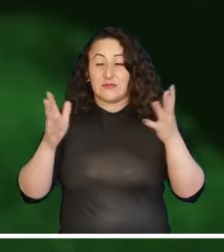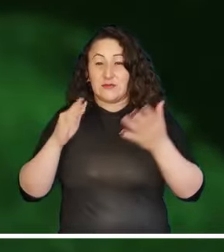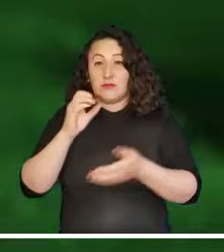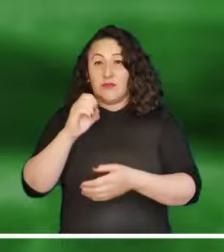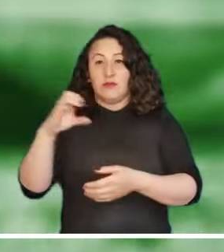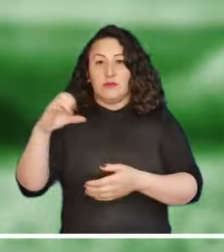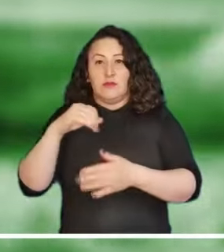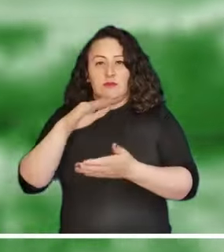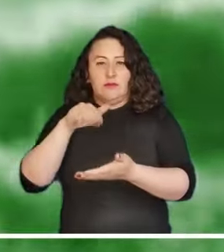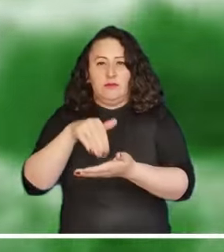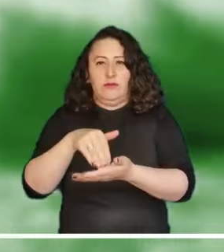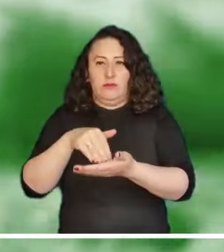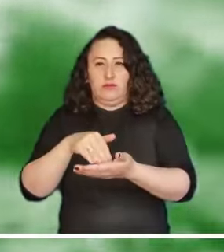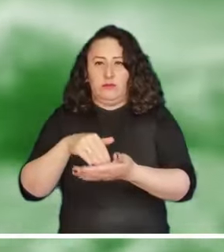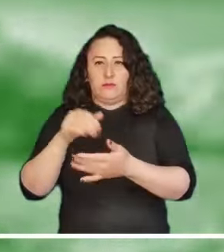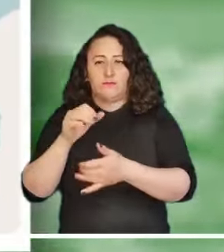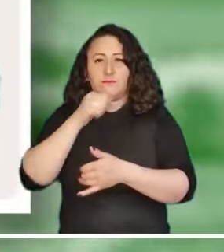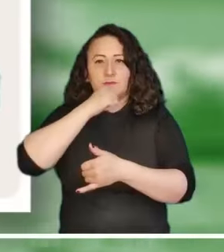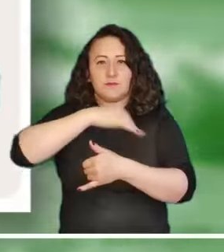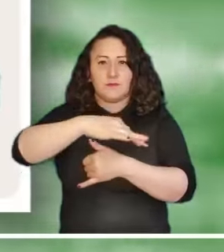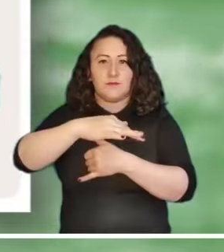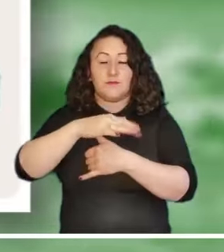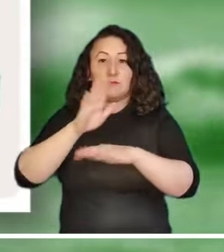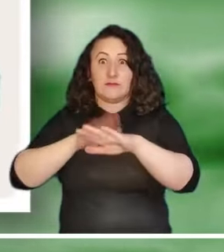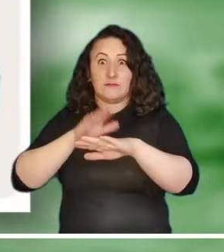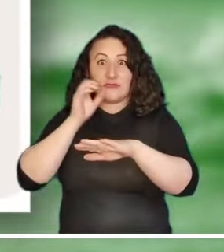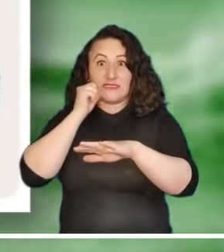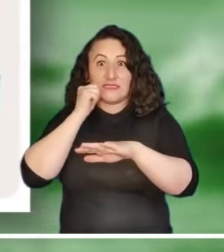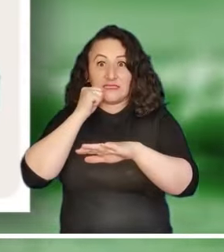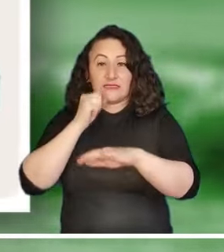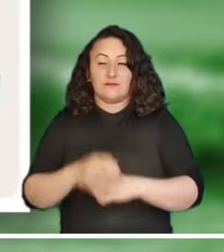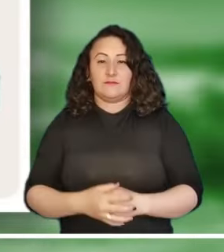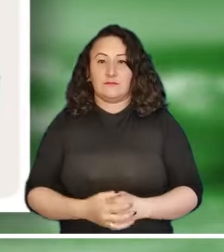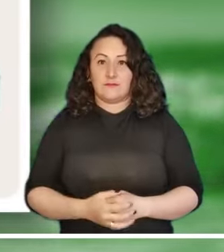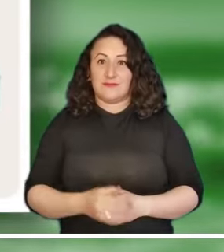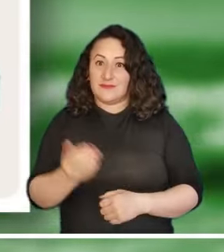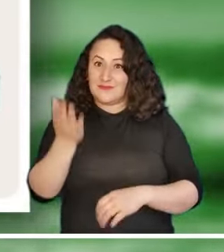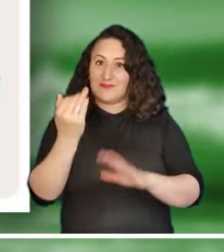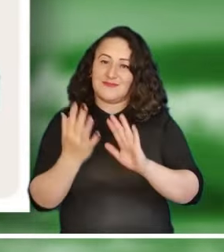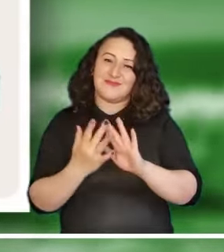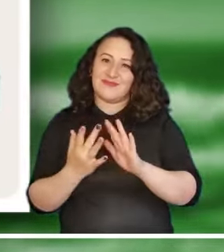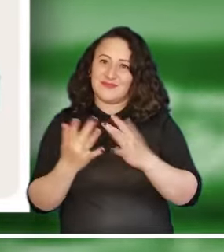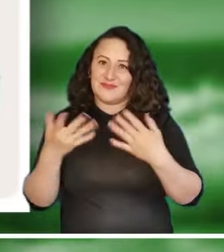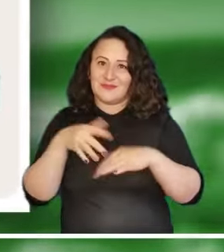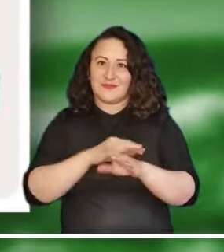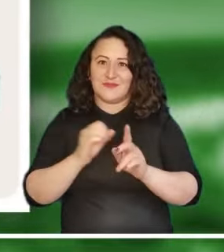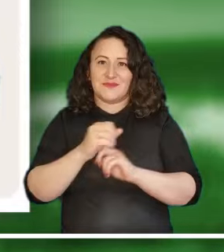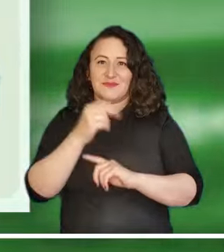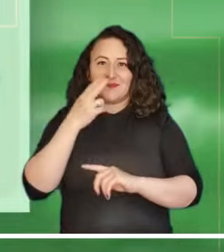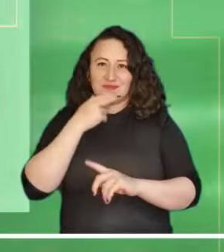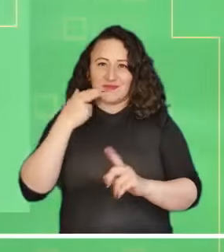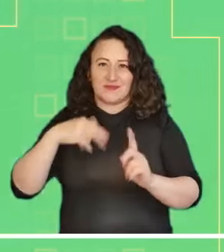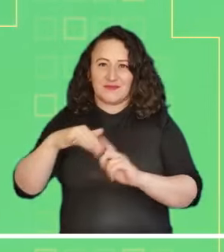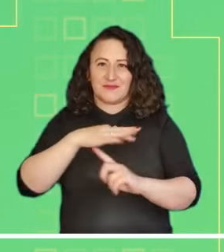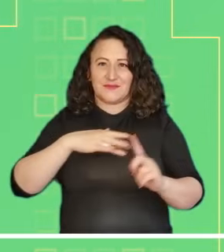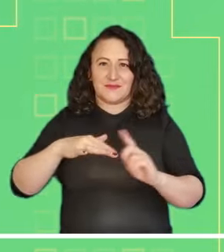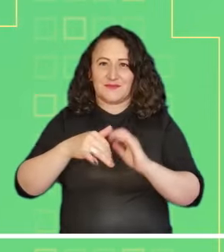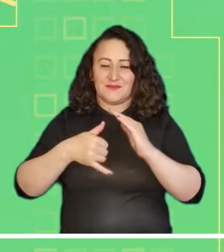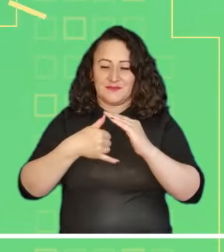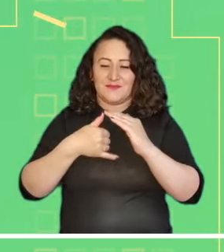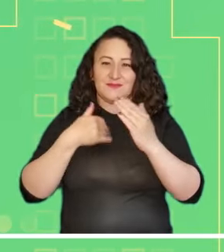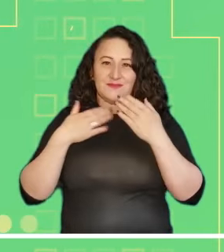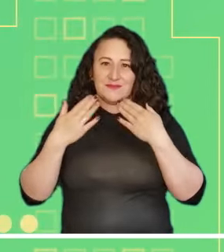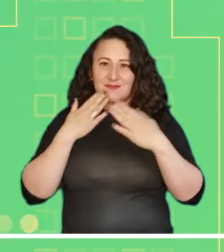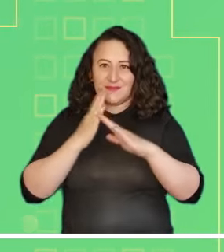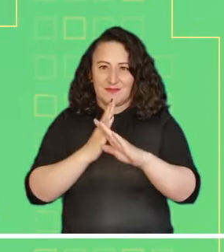tiempo lluvioso al occidente y centro de la zona marítima del Mar Caribe activa la alerta naranja. Síguenos en